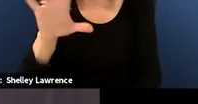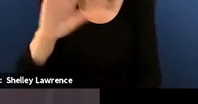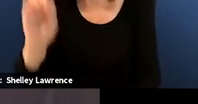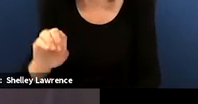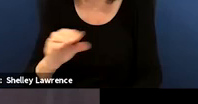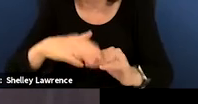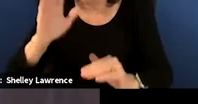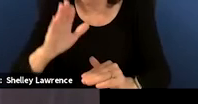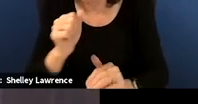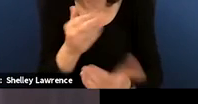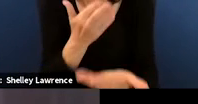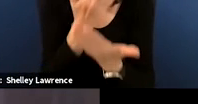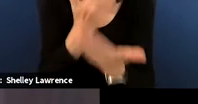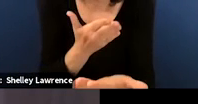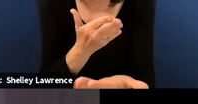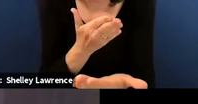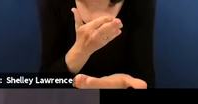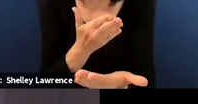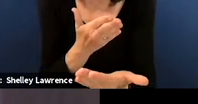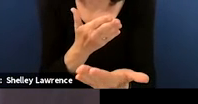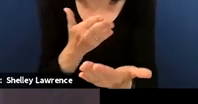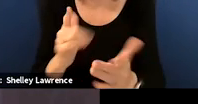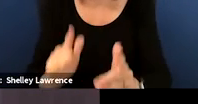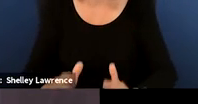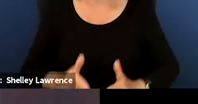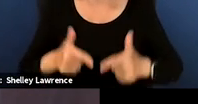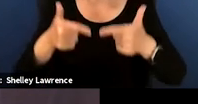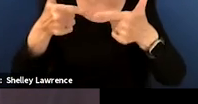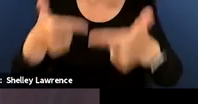en 95% más. Así que gracias.